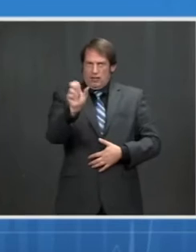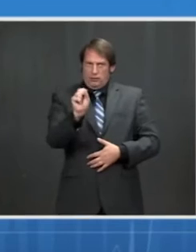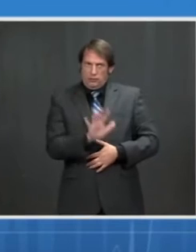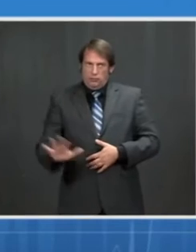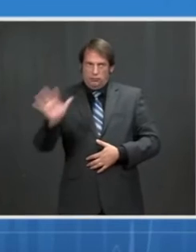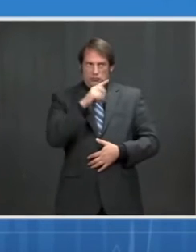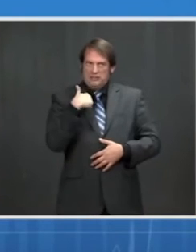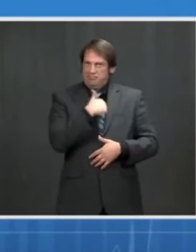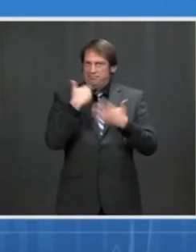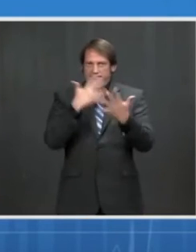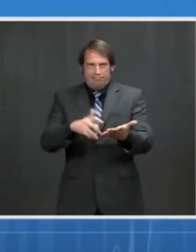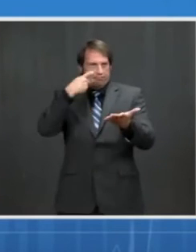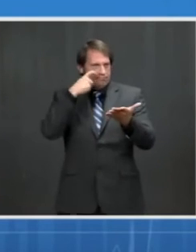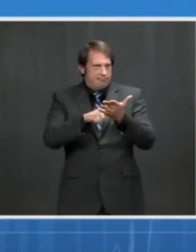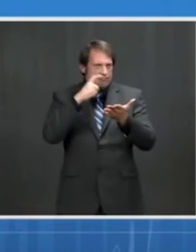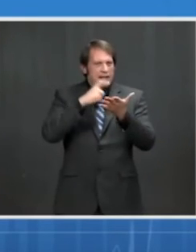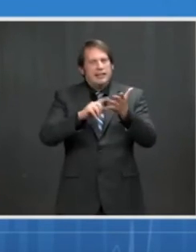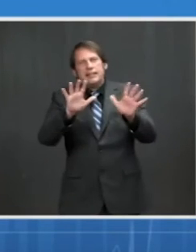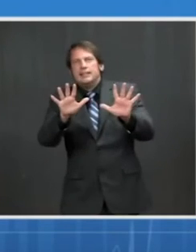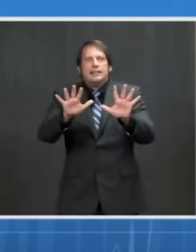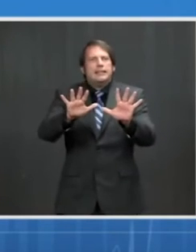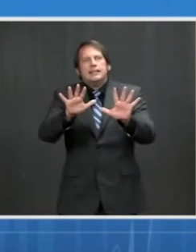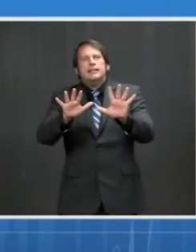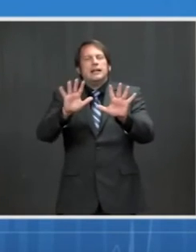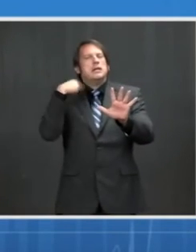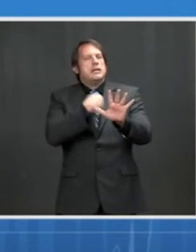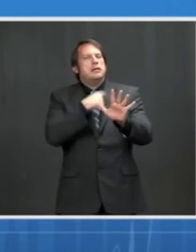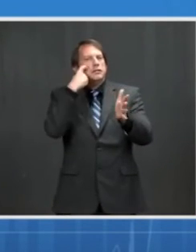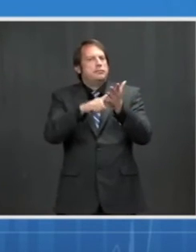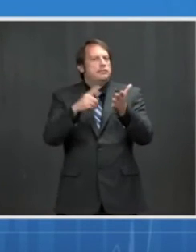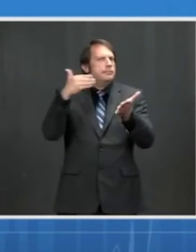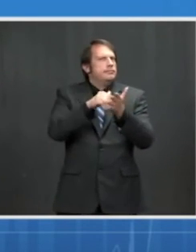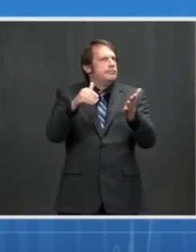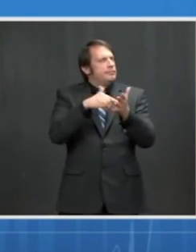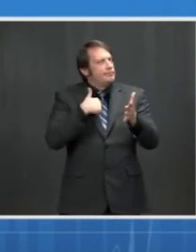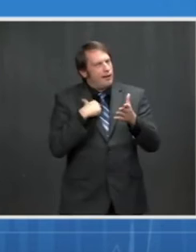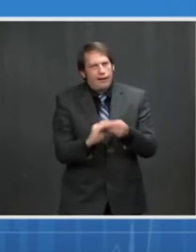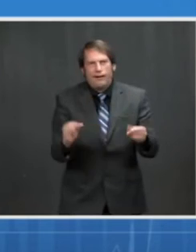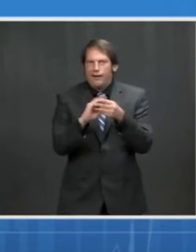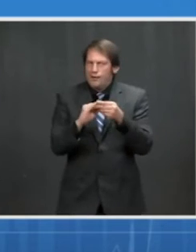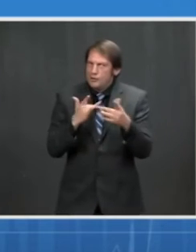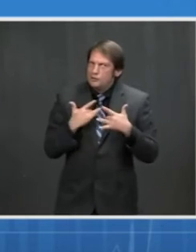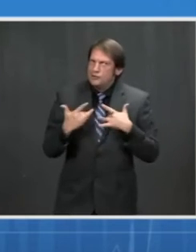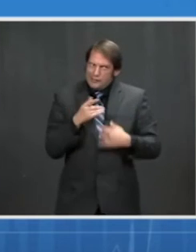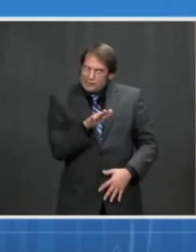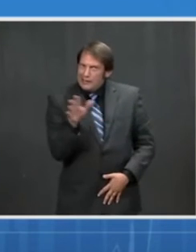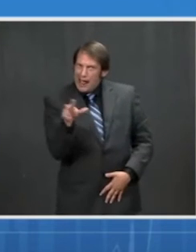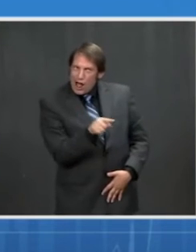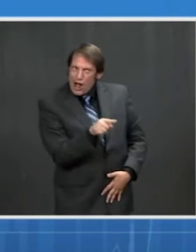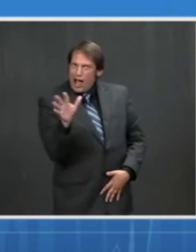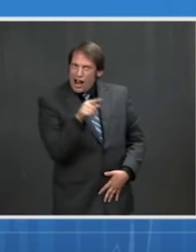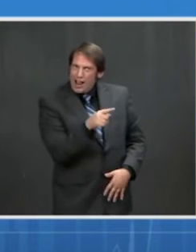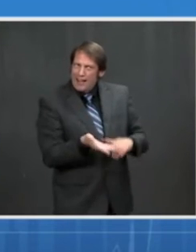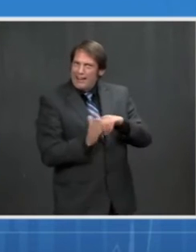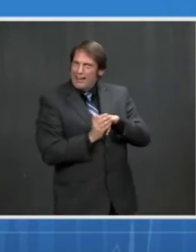es por eso que me ha escuchado compartir mi preocupación con tanta claridad sabemos los aumentos se deben en parte a variantes más altamente transmisibles